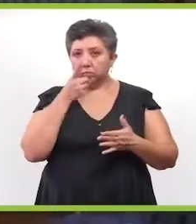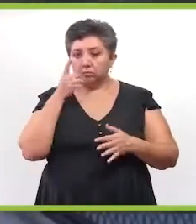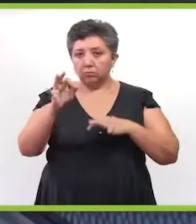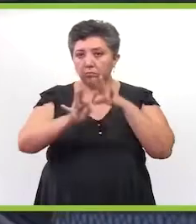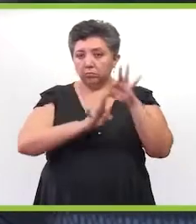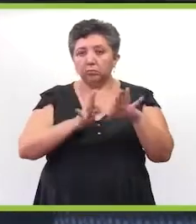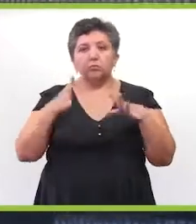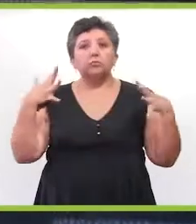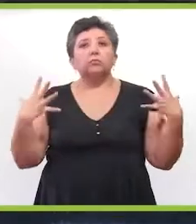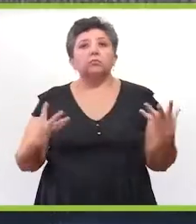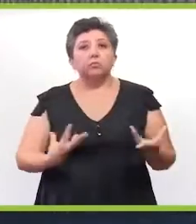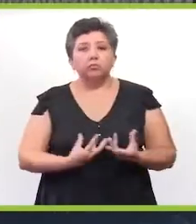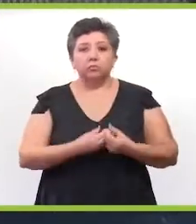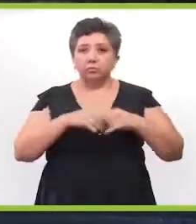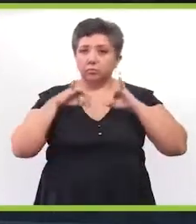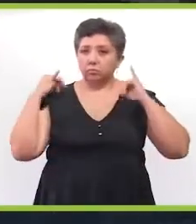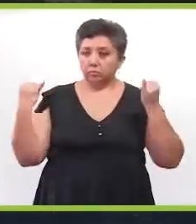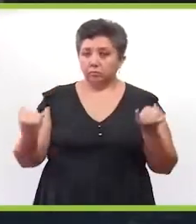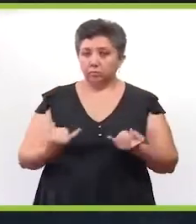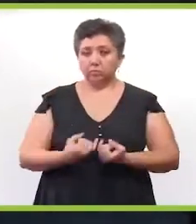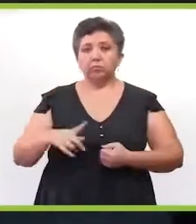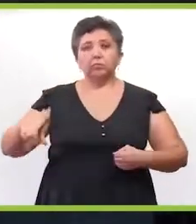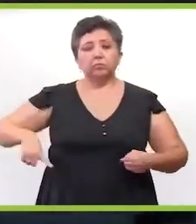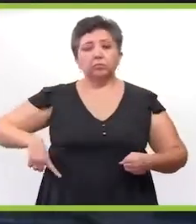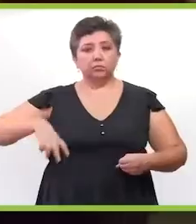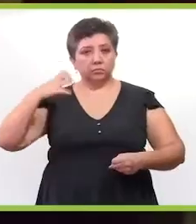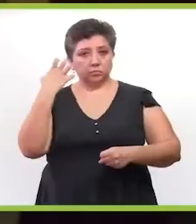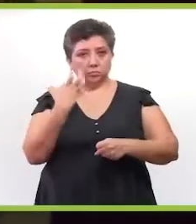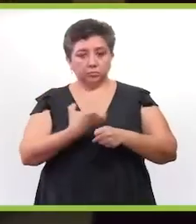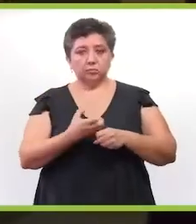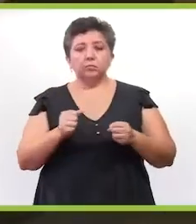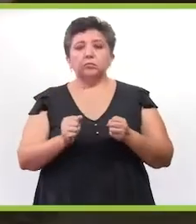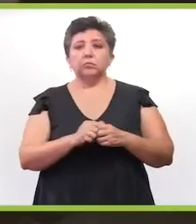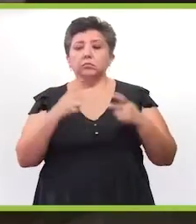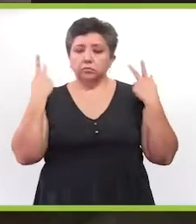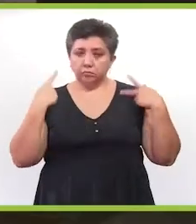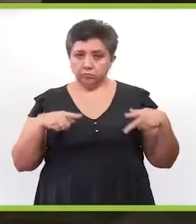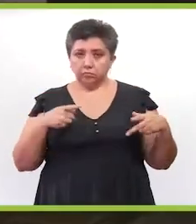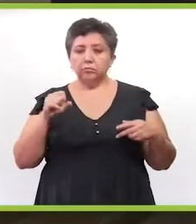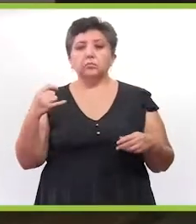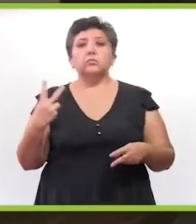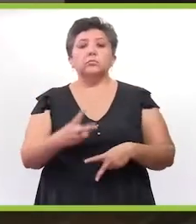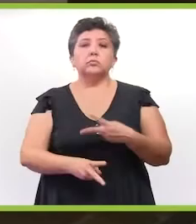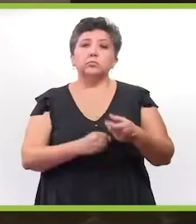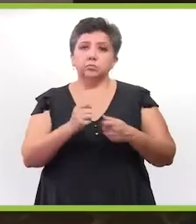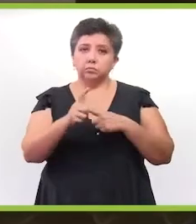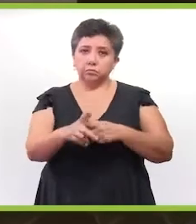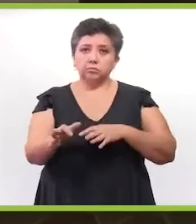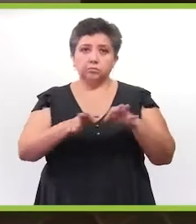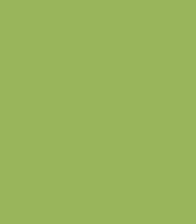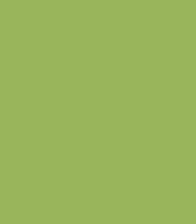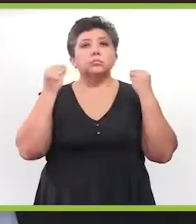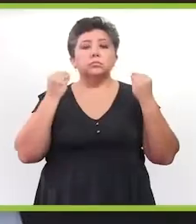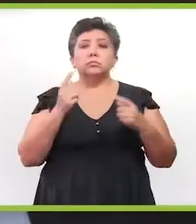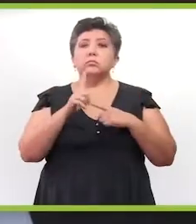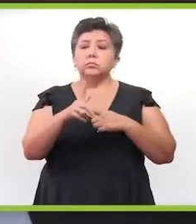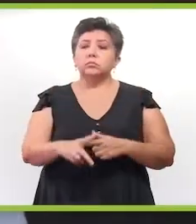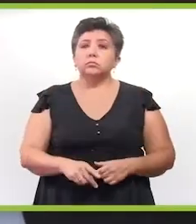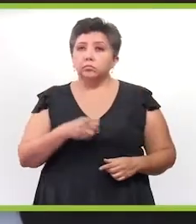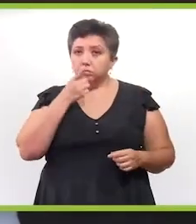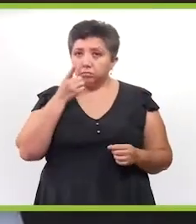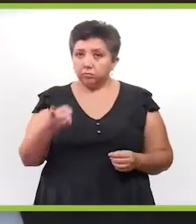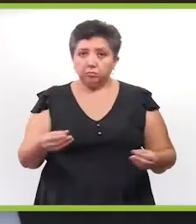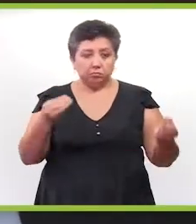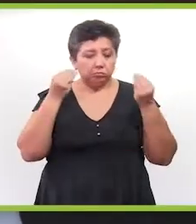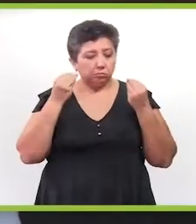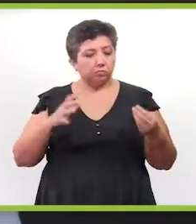habla del trabajo que estamos haciendo en conjunto el gobierno del estado con los ciudadanos así que vamos a seguir trabajando muy fuerte vamos a seguir